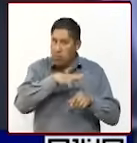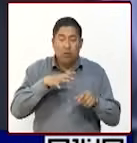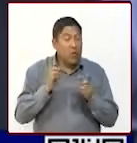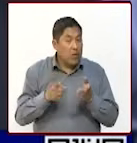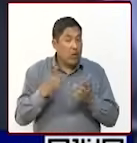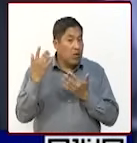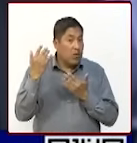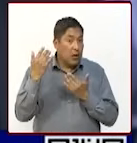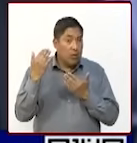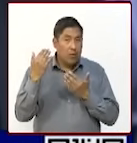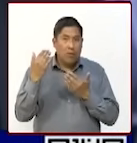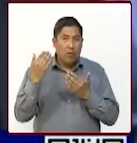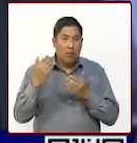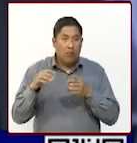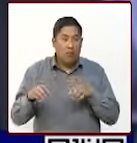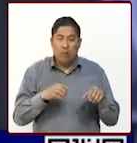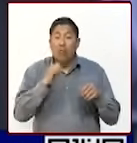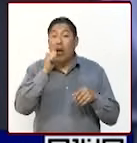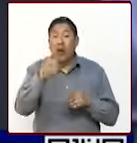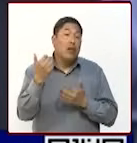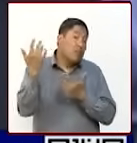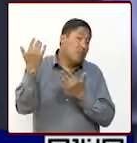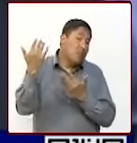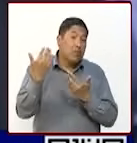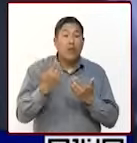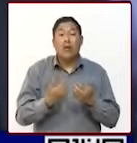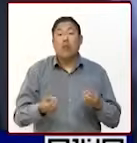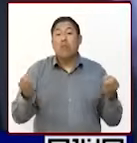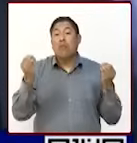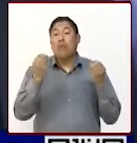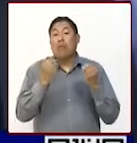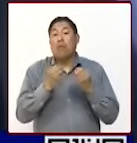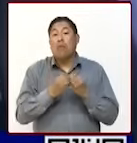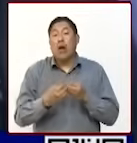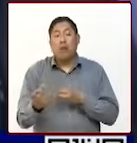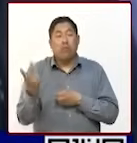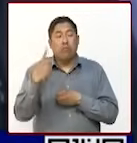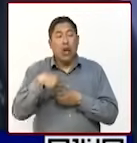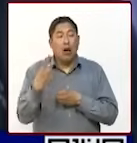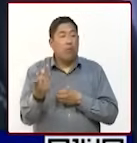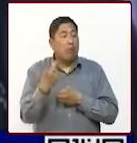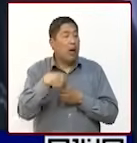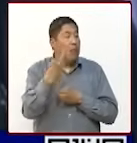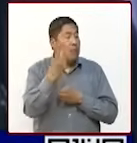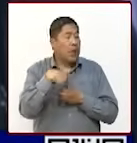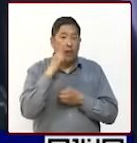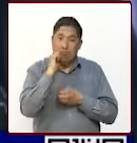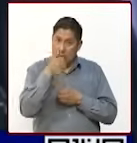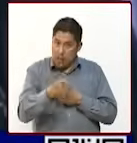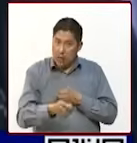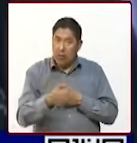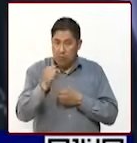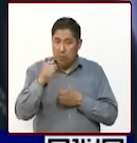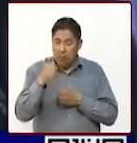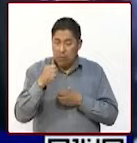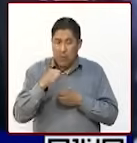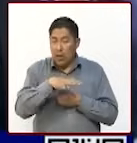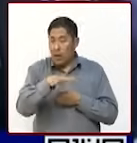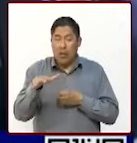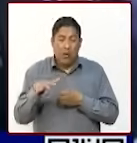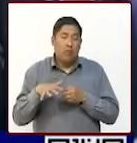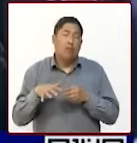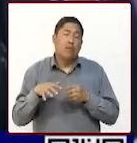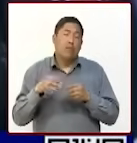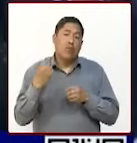en eso, a la espera de que se haga el censo y que haya mayor participación el día de mañana, ¿no? En la subcentral 14 de